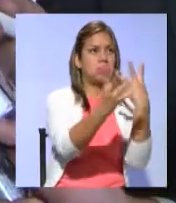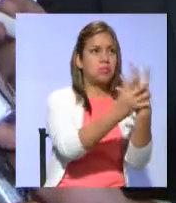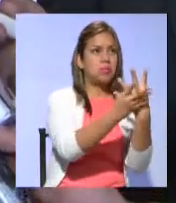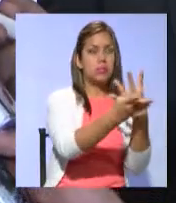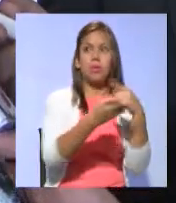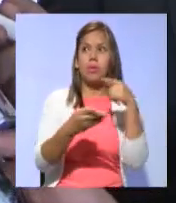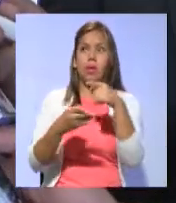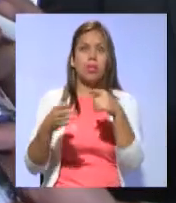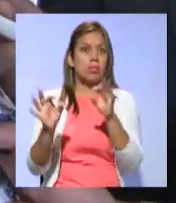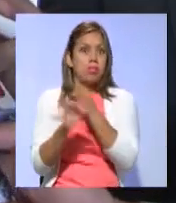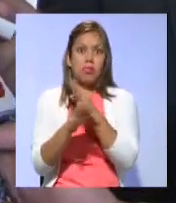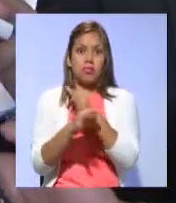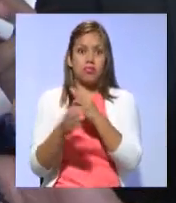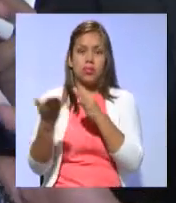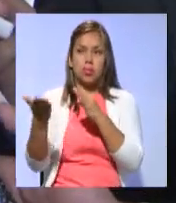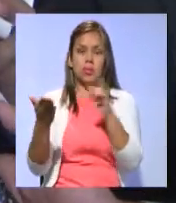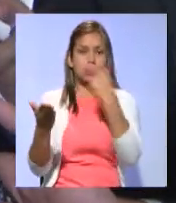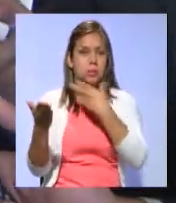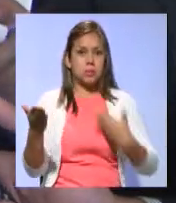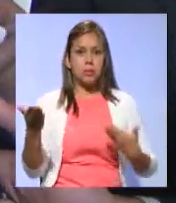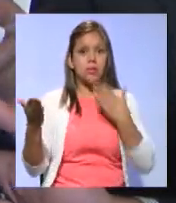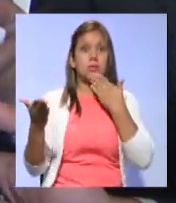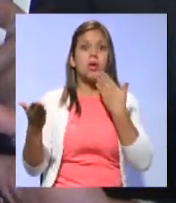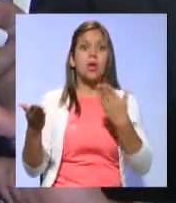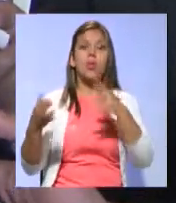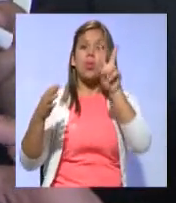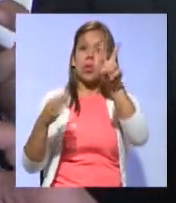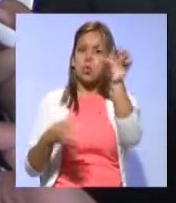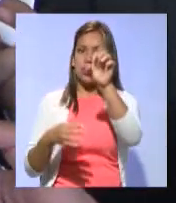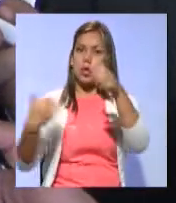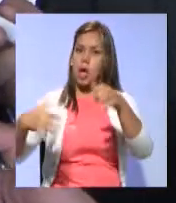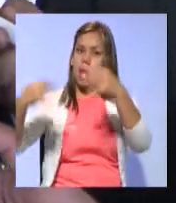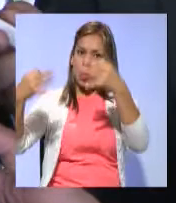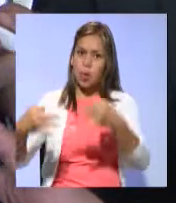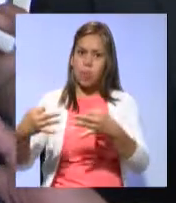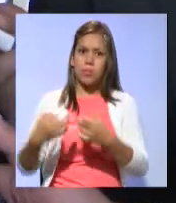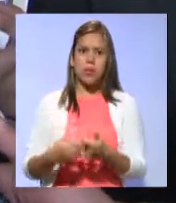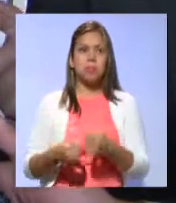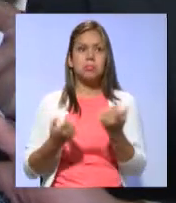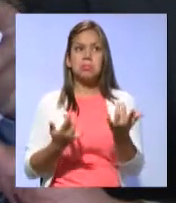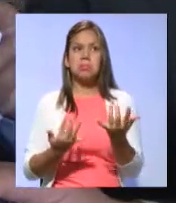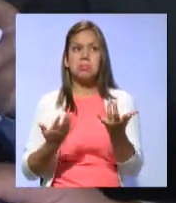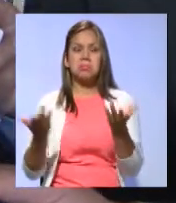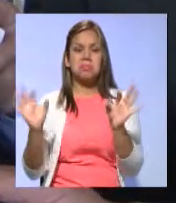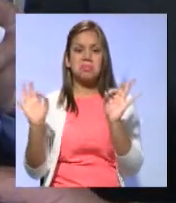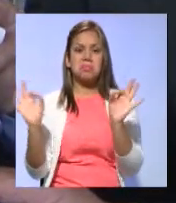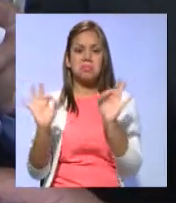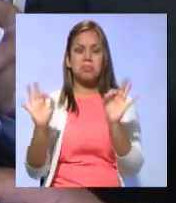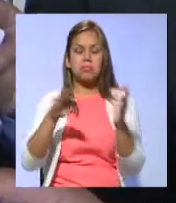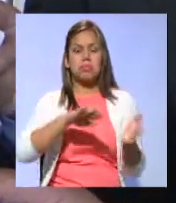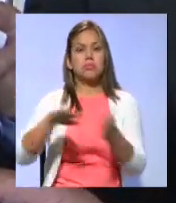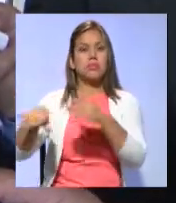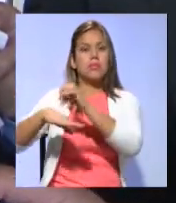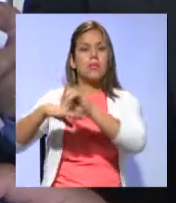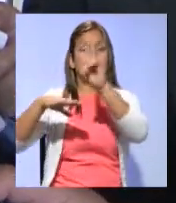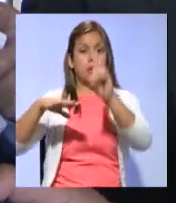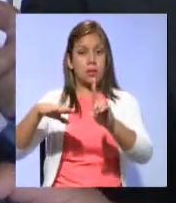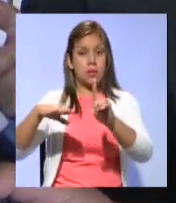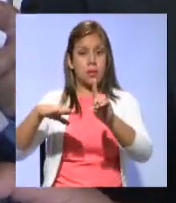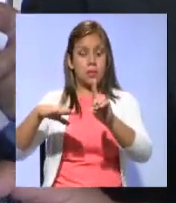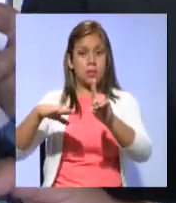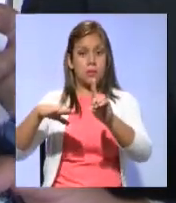la correlación de fuerzas que ha habido no solamente en la Asamblea, sino también en el CAL, no ha permitido que